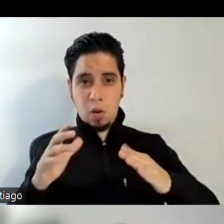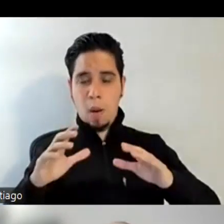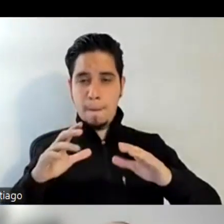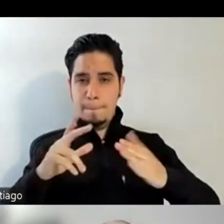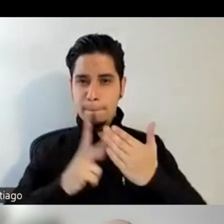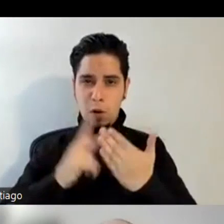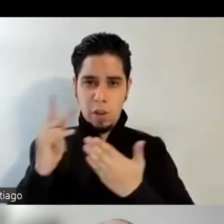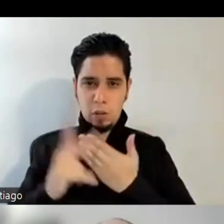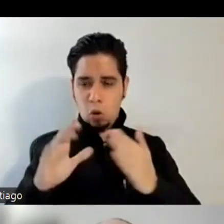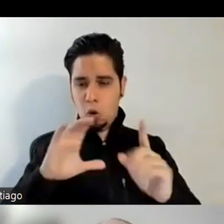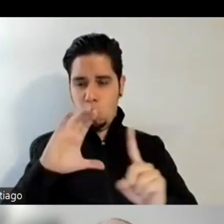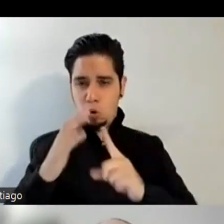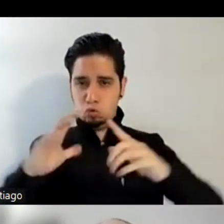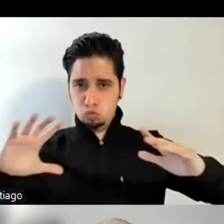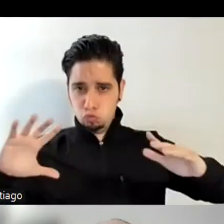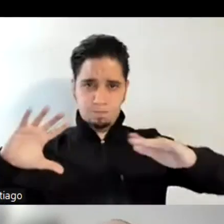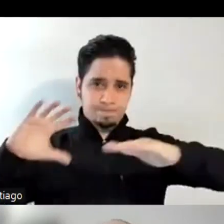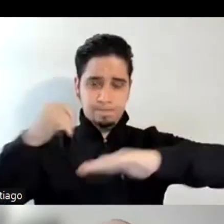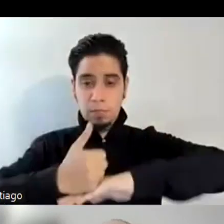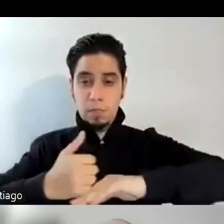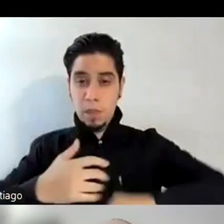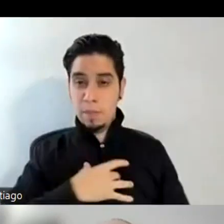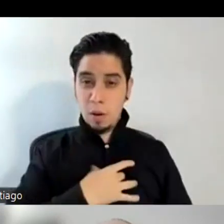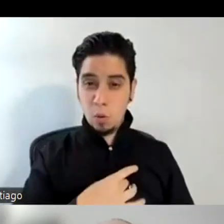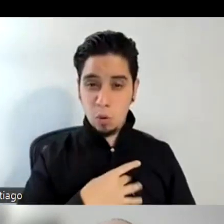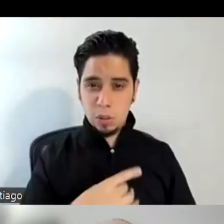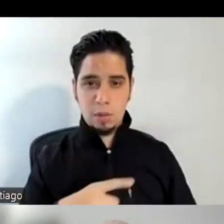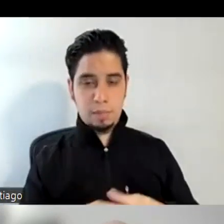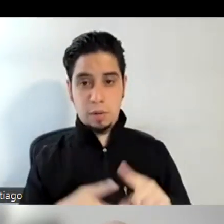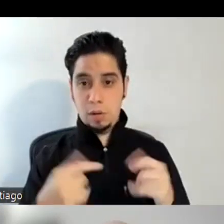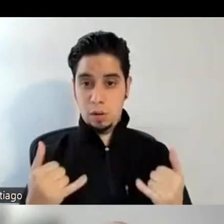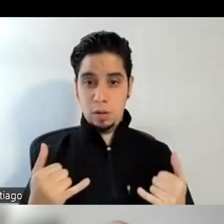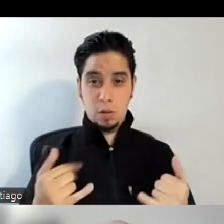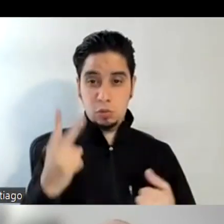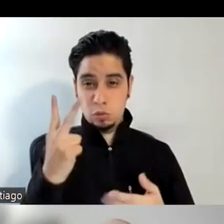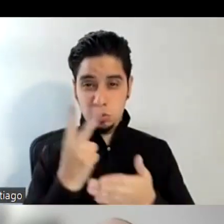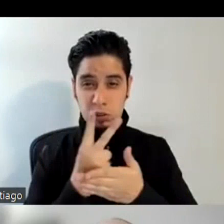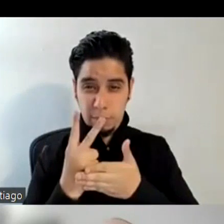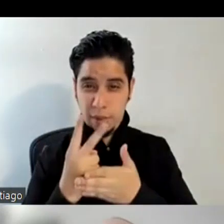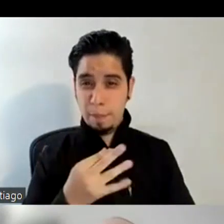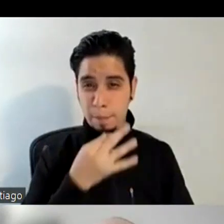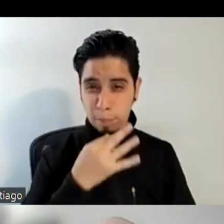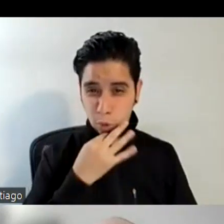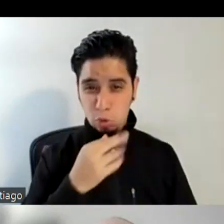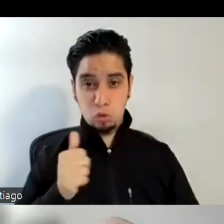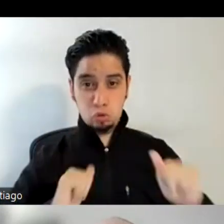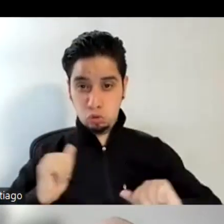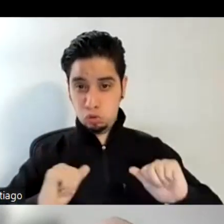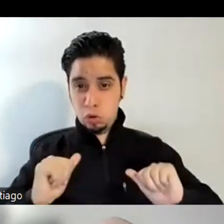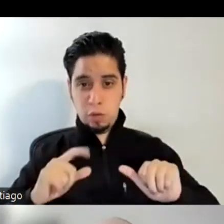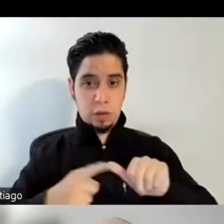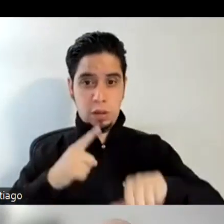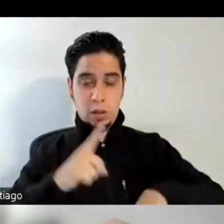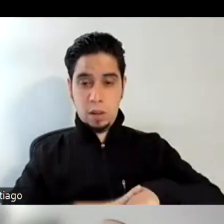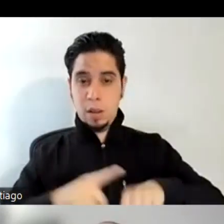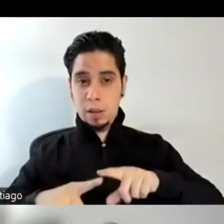Entonces me gusta. Lo que pasa es que llega un momento, como estoy ahora, que ya estoy a 2 semanas del estreno, que no puedo más con la burocracia,